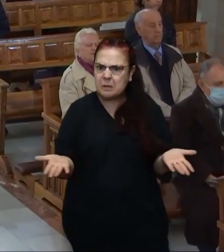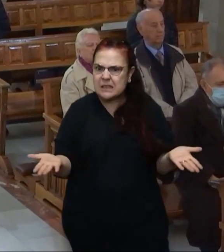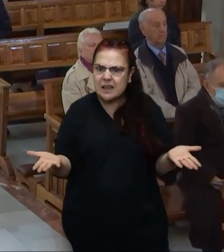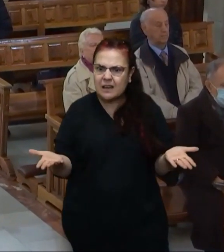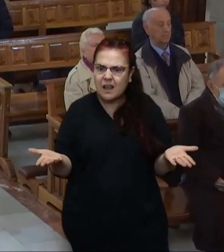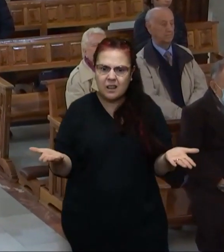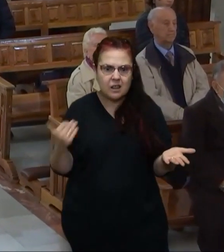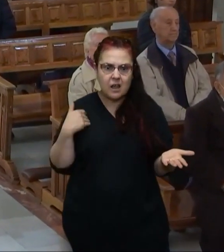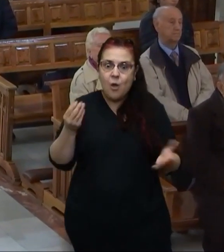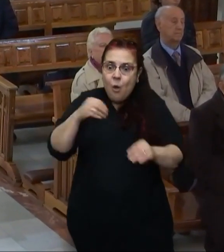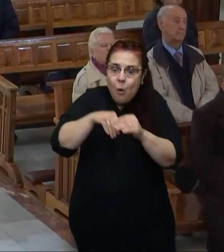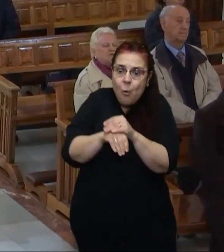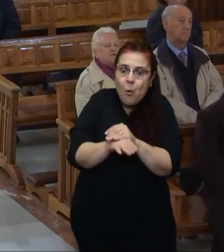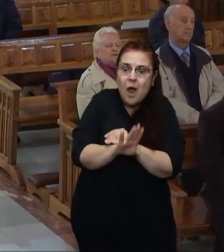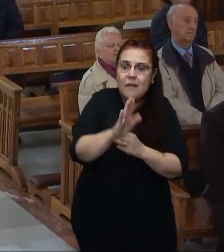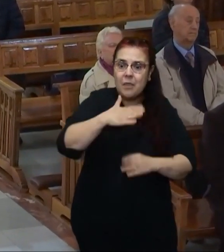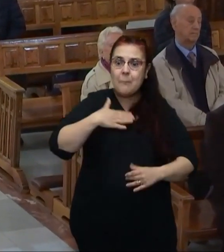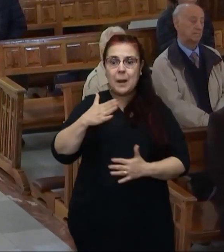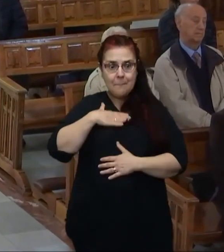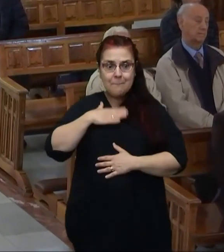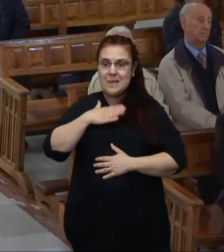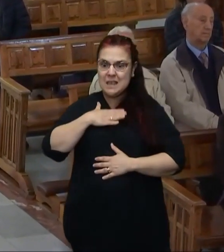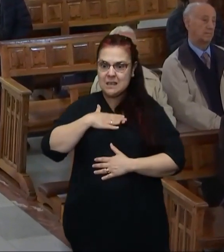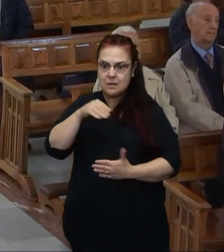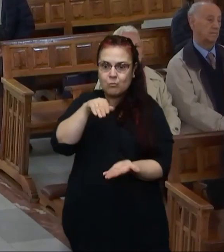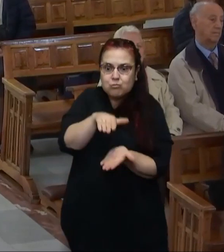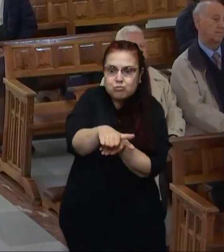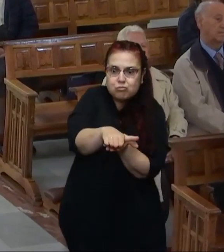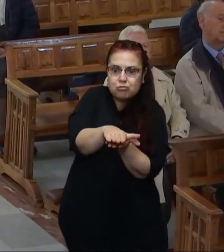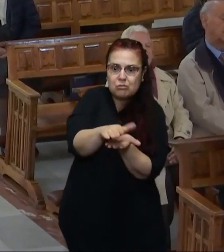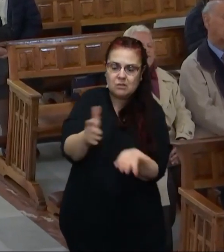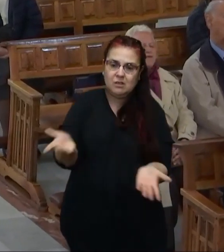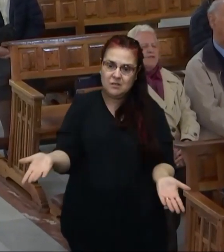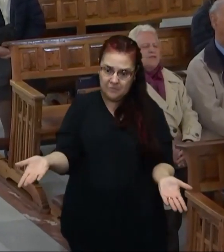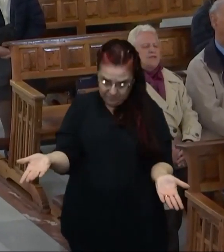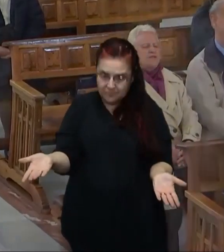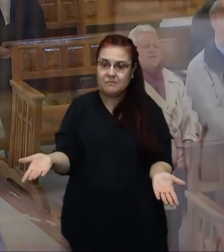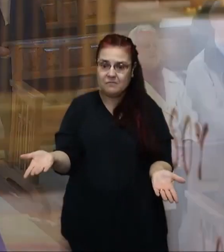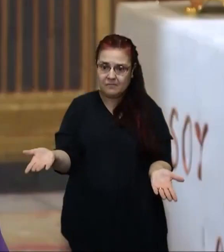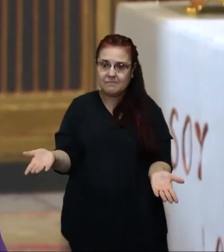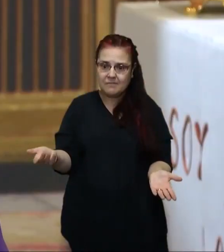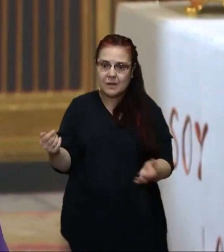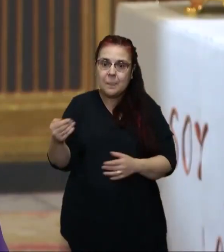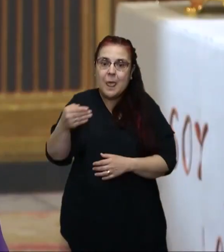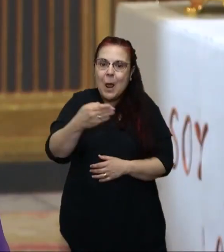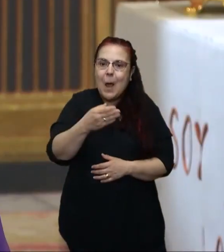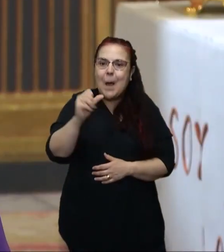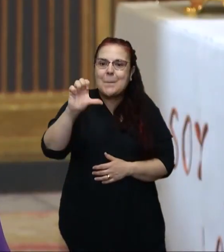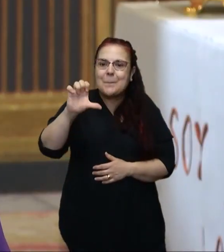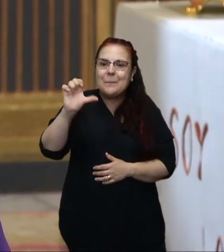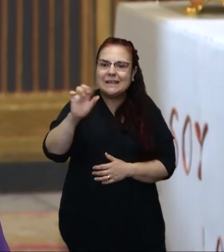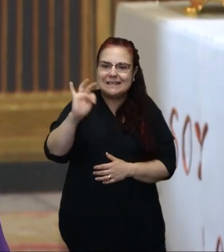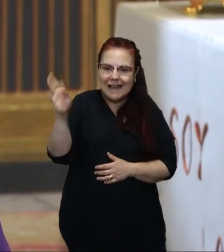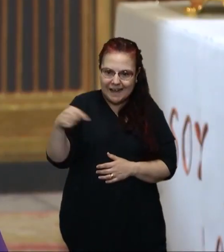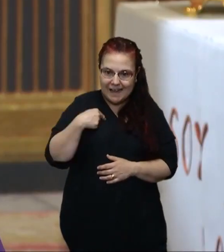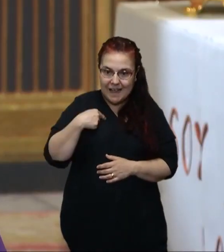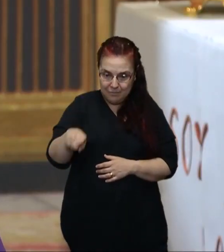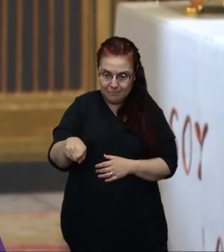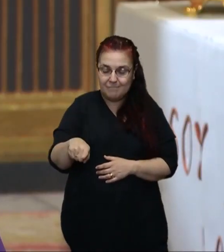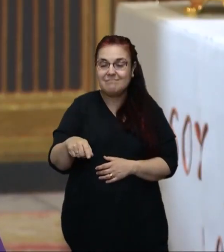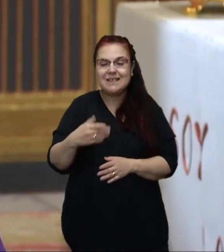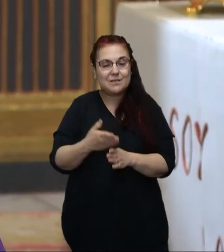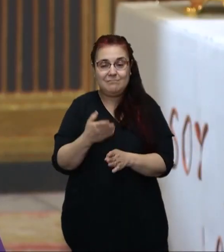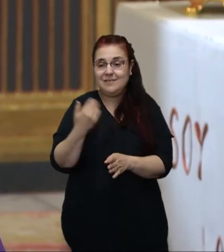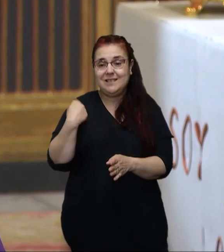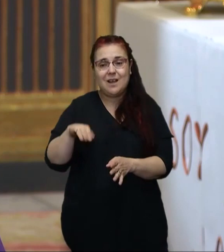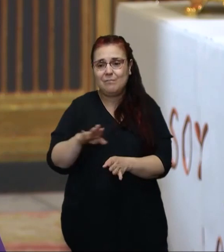tenía guardado para mi sepultura. Esta unción de Betania es como si fuera una anticipación de lo que Jesús